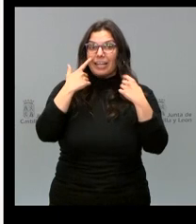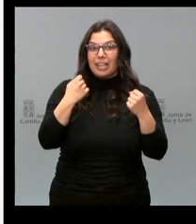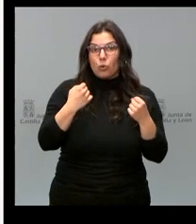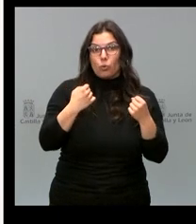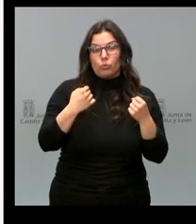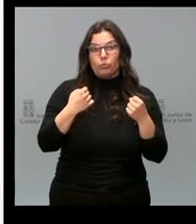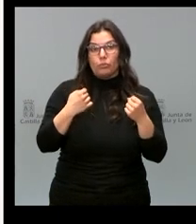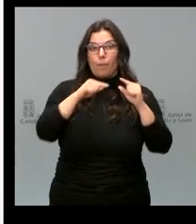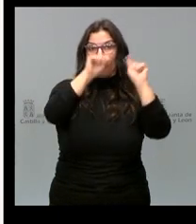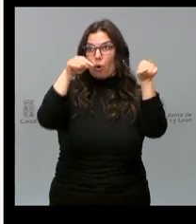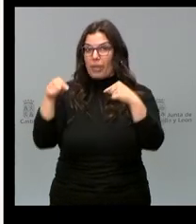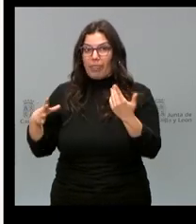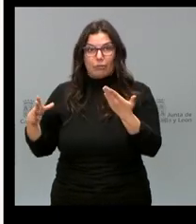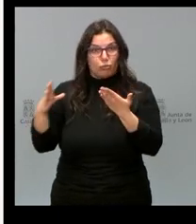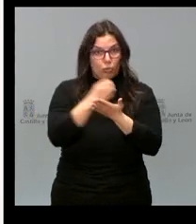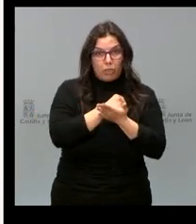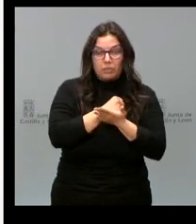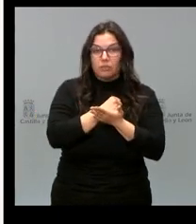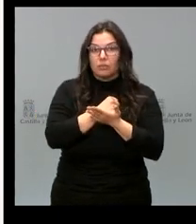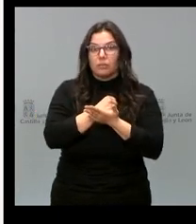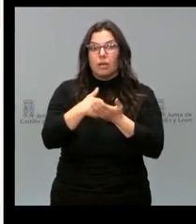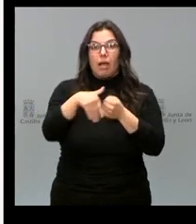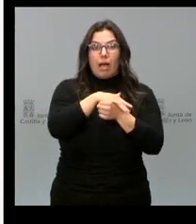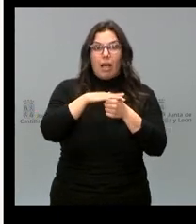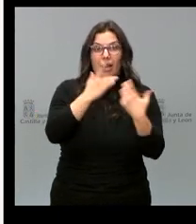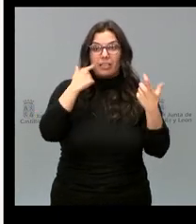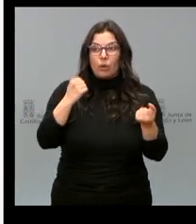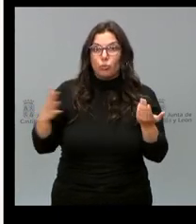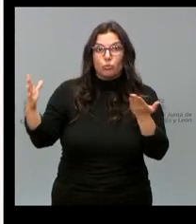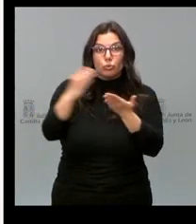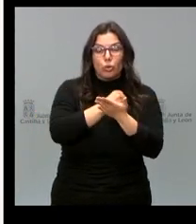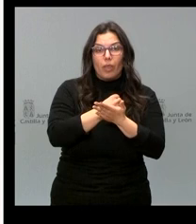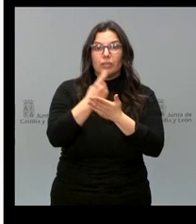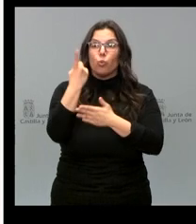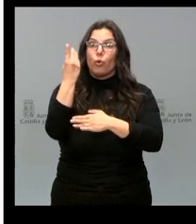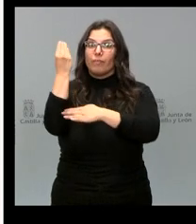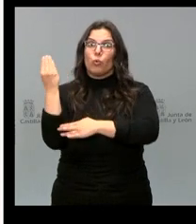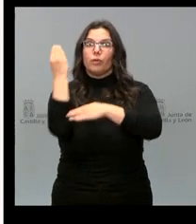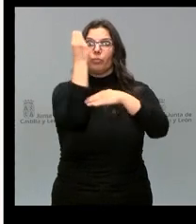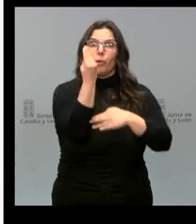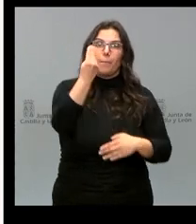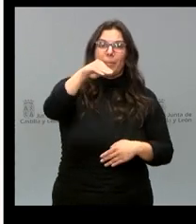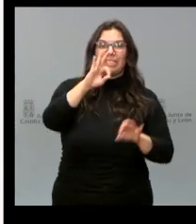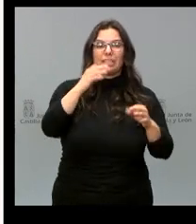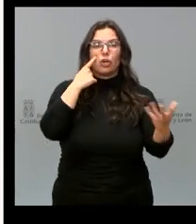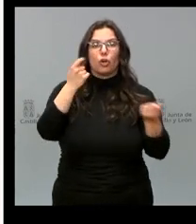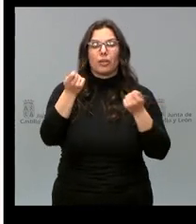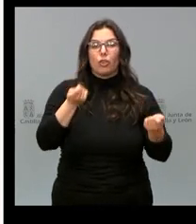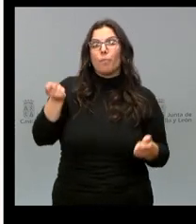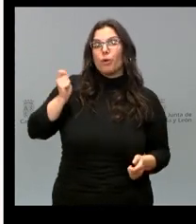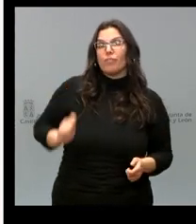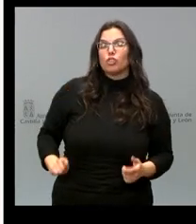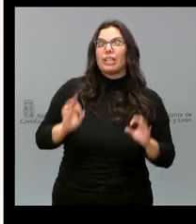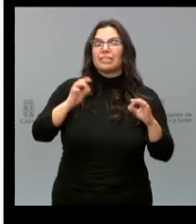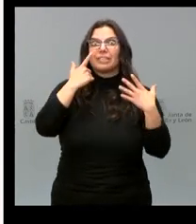las provincias y las áreas de salud contarán con una nueva figura de coordinación, el profesional de